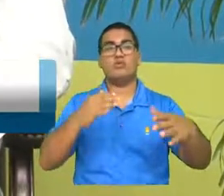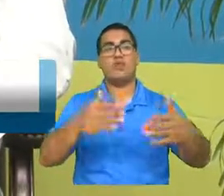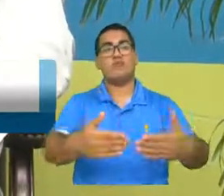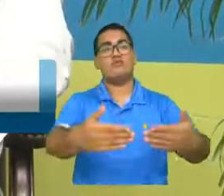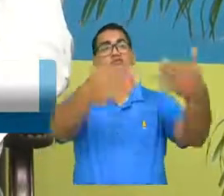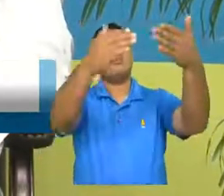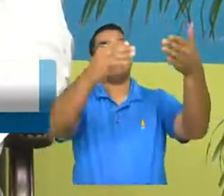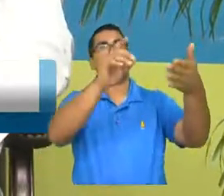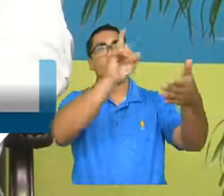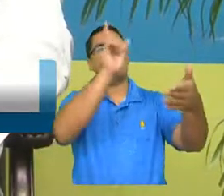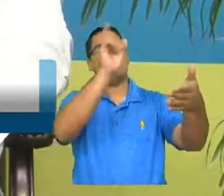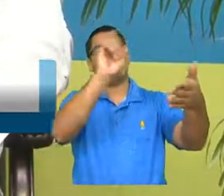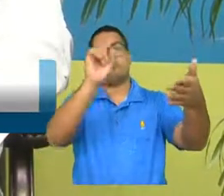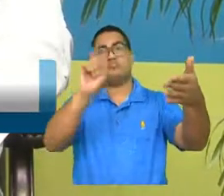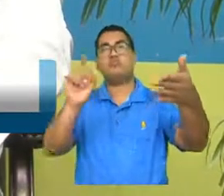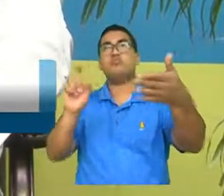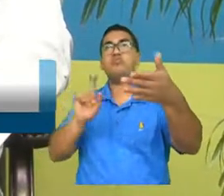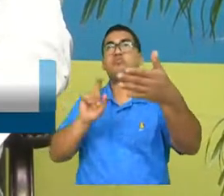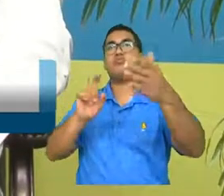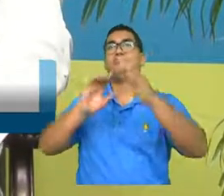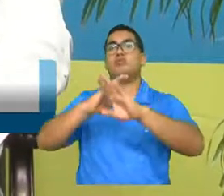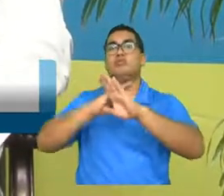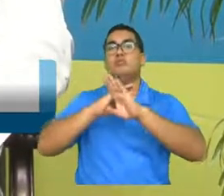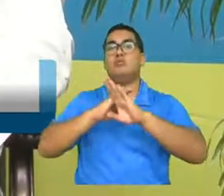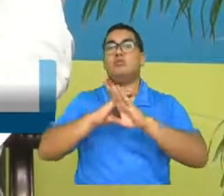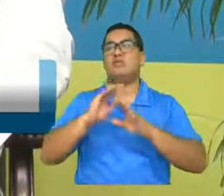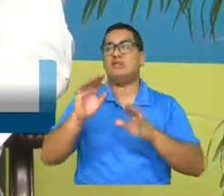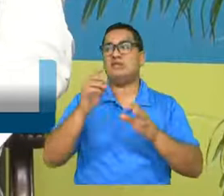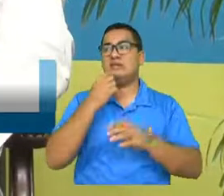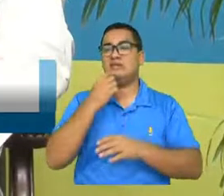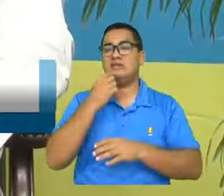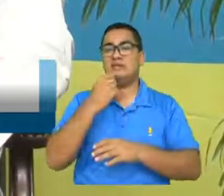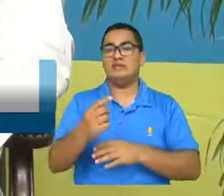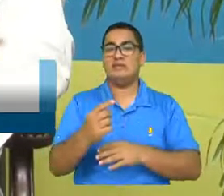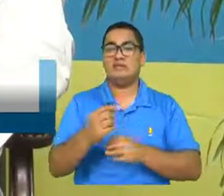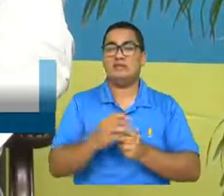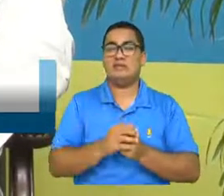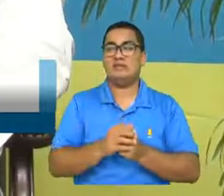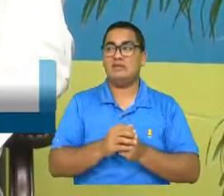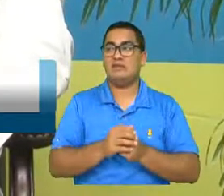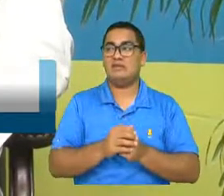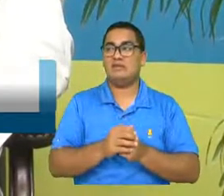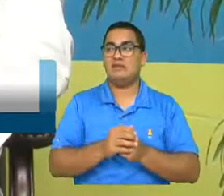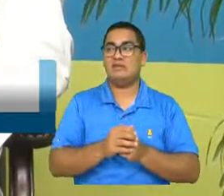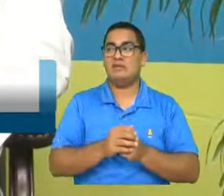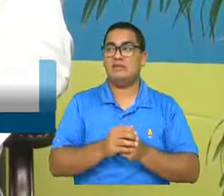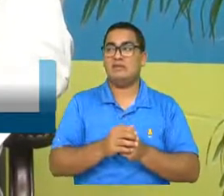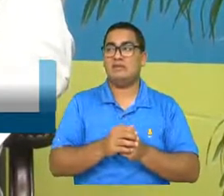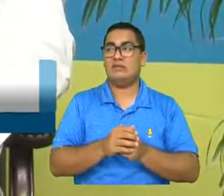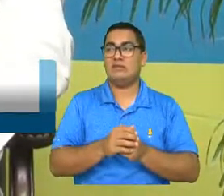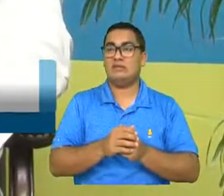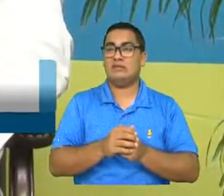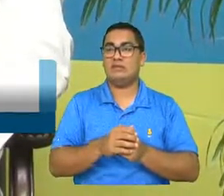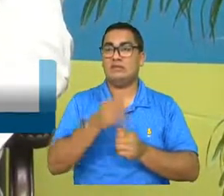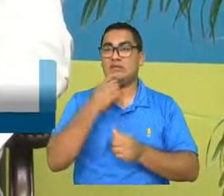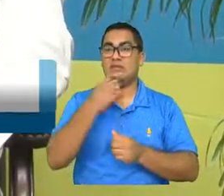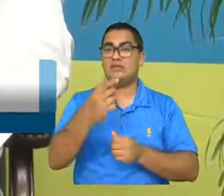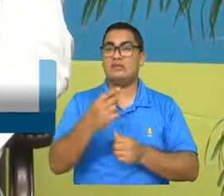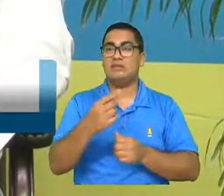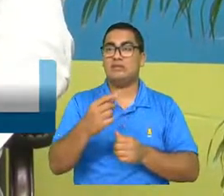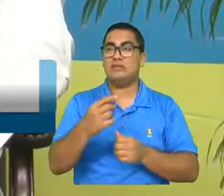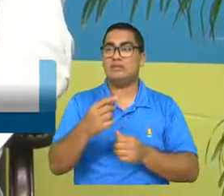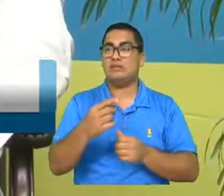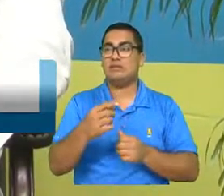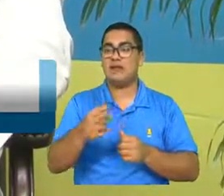a diferencia de la anófele, de la Aedes, la mosquita llega a reposar sobre las paredes.